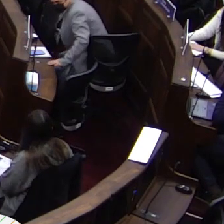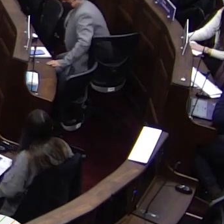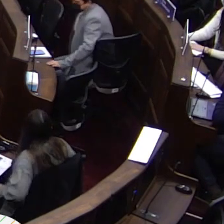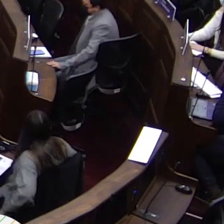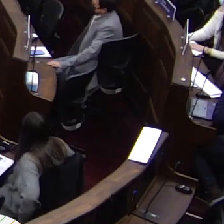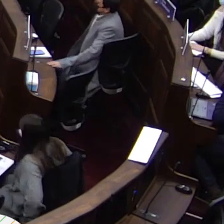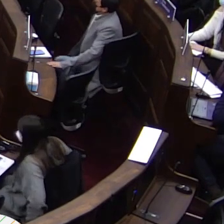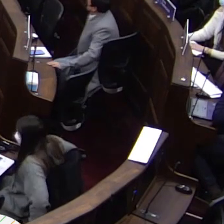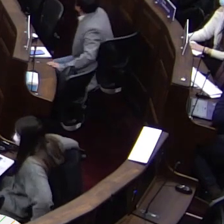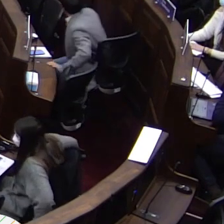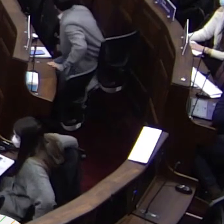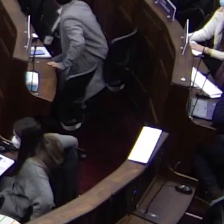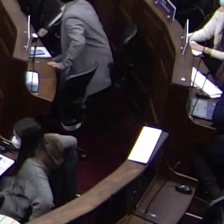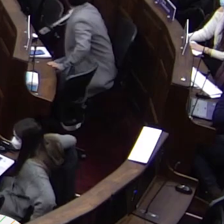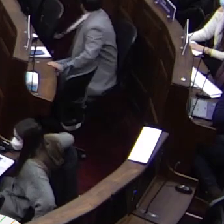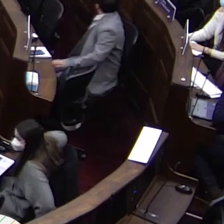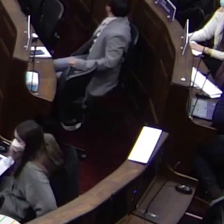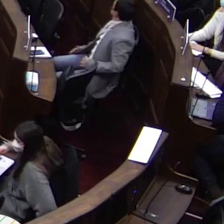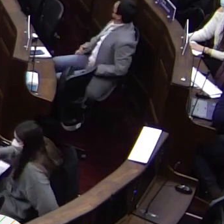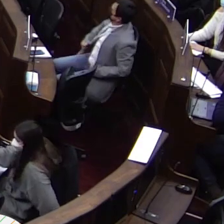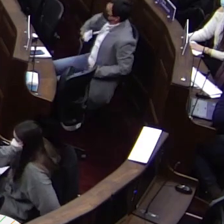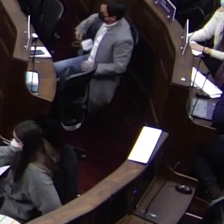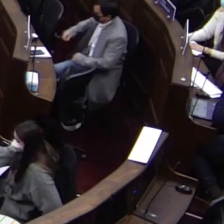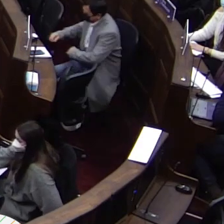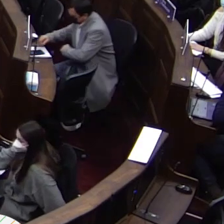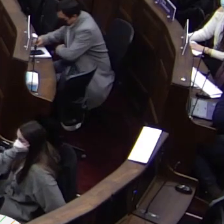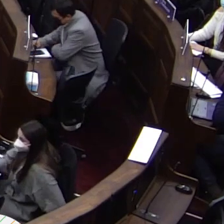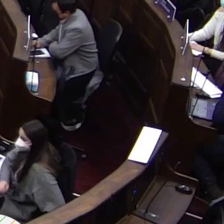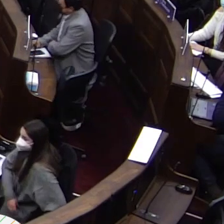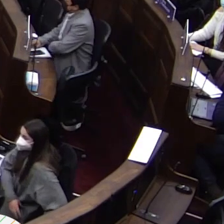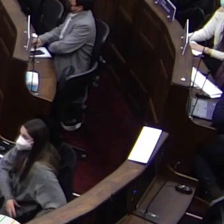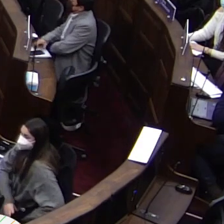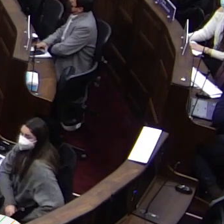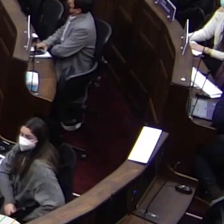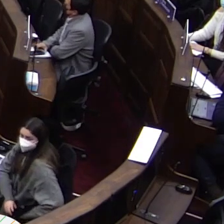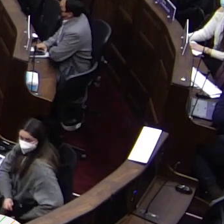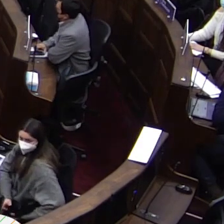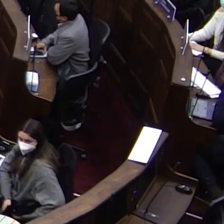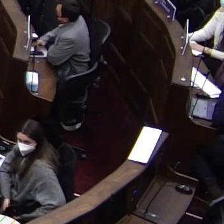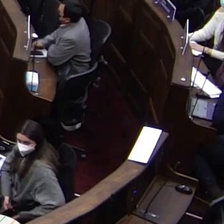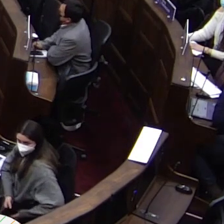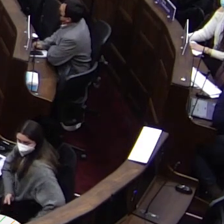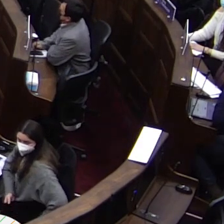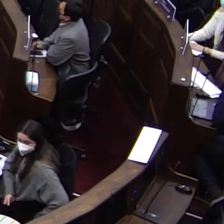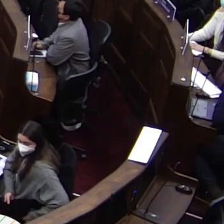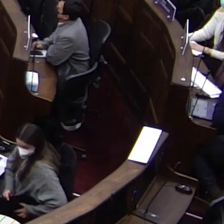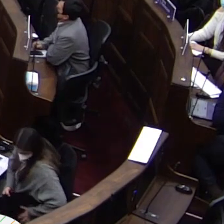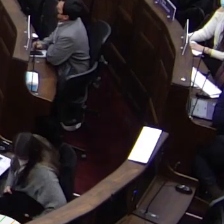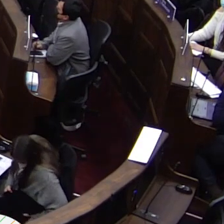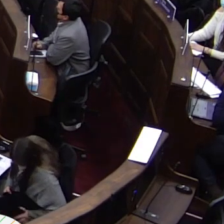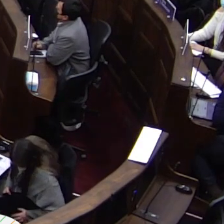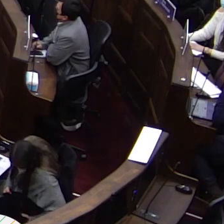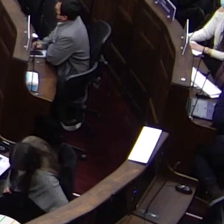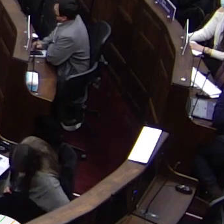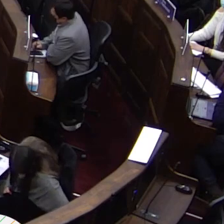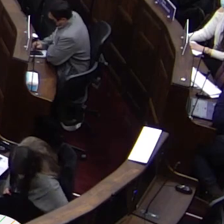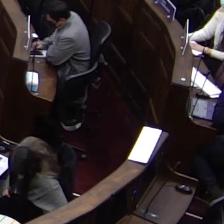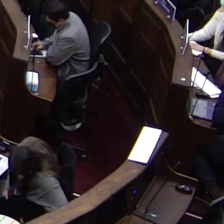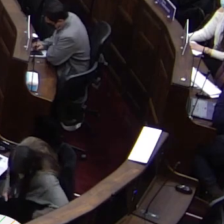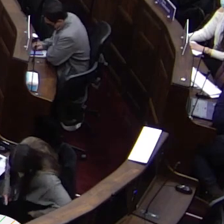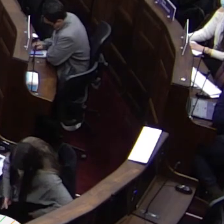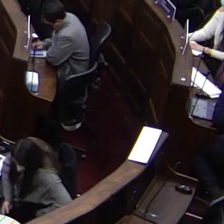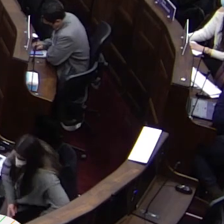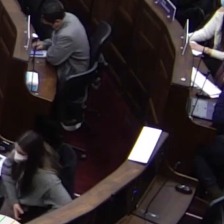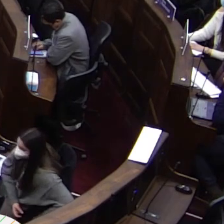se solicita por razones de transparencia y también atendiendo al precedente que ustedes mismos establecieron en la elección de la mesa